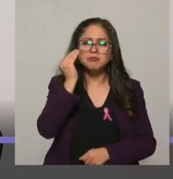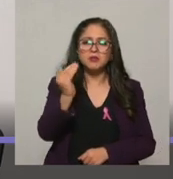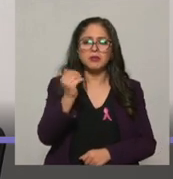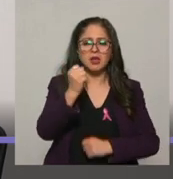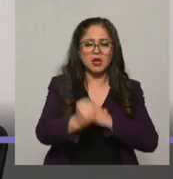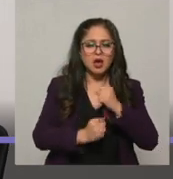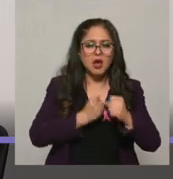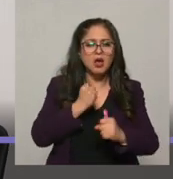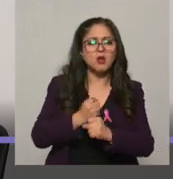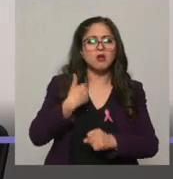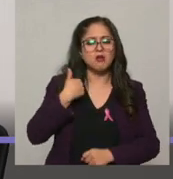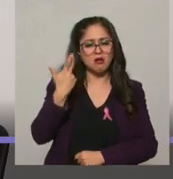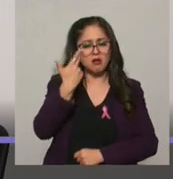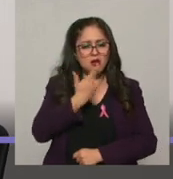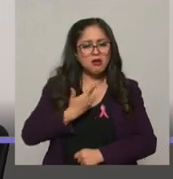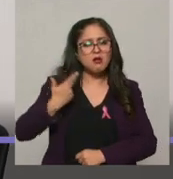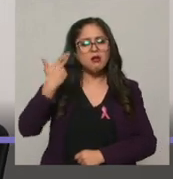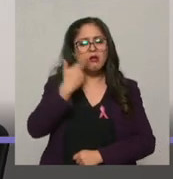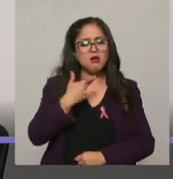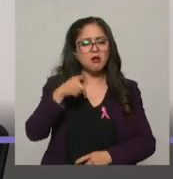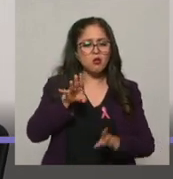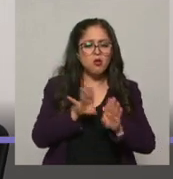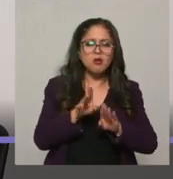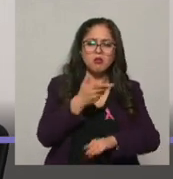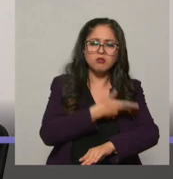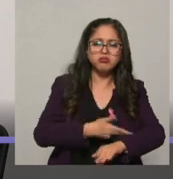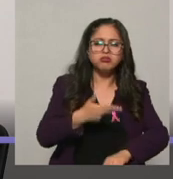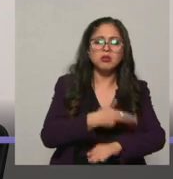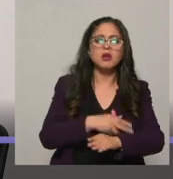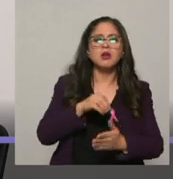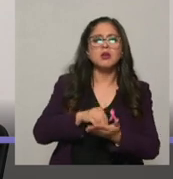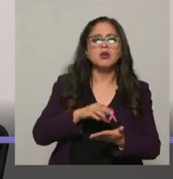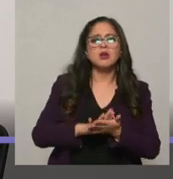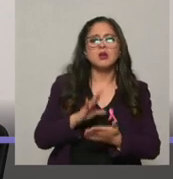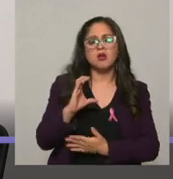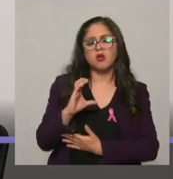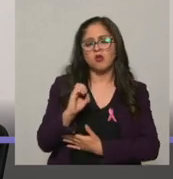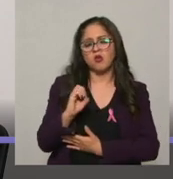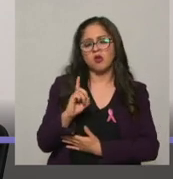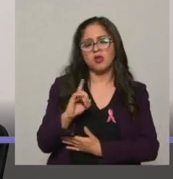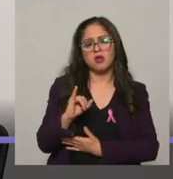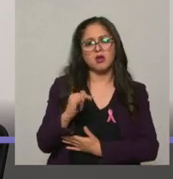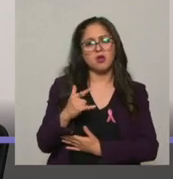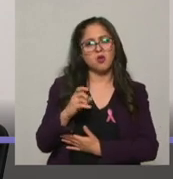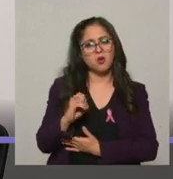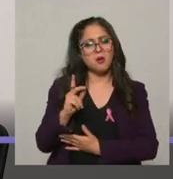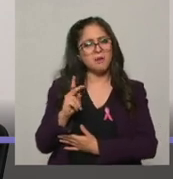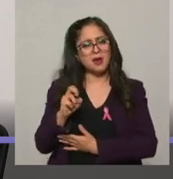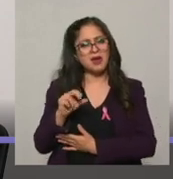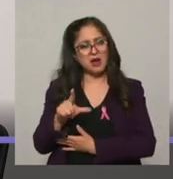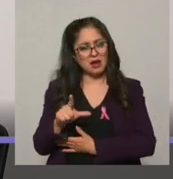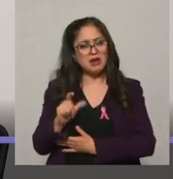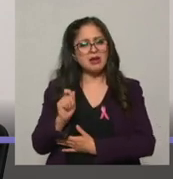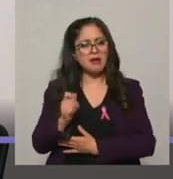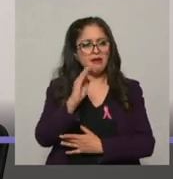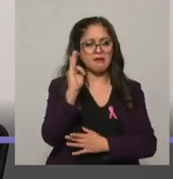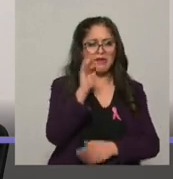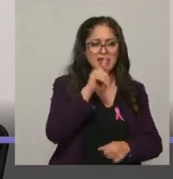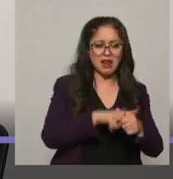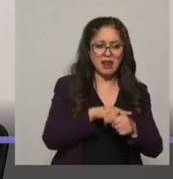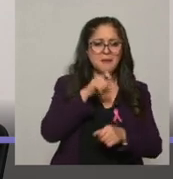del año haciendo una revisión y un monitor, un seguimiento a los códigos penales tanto federal y local.